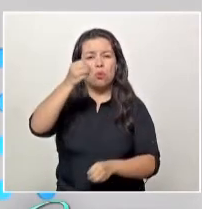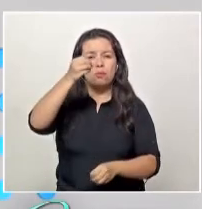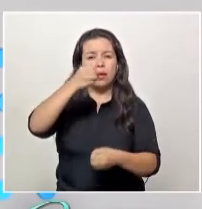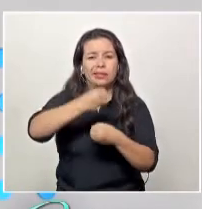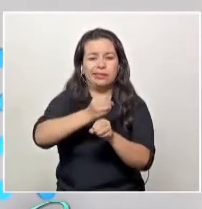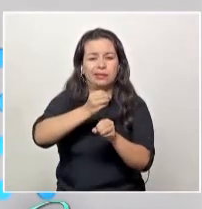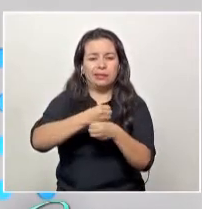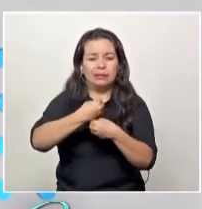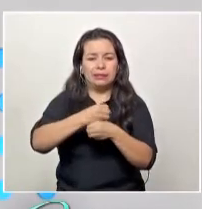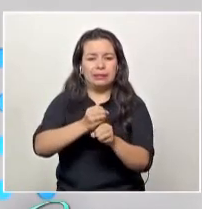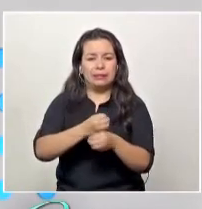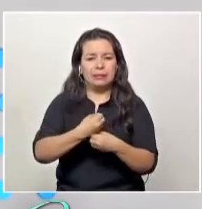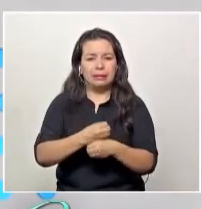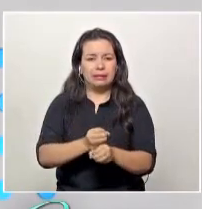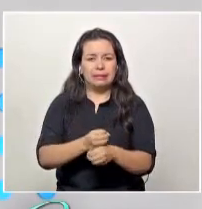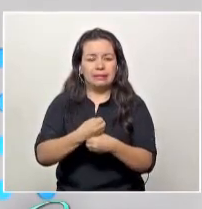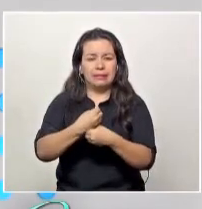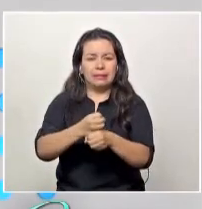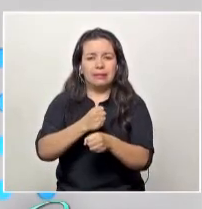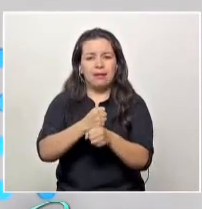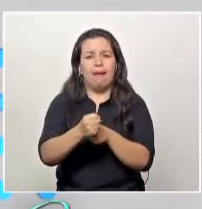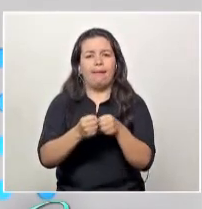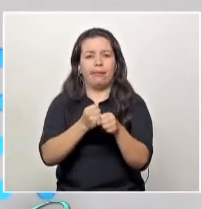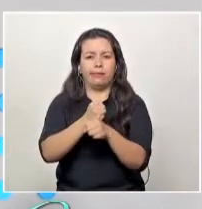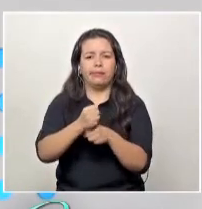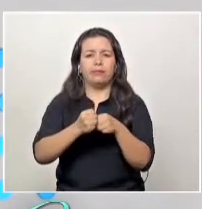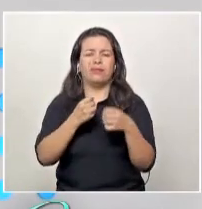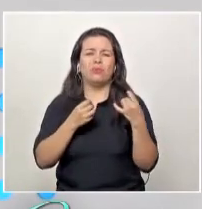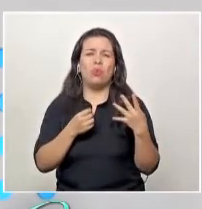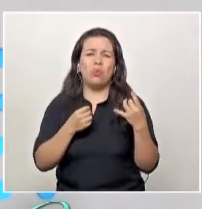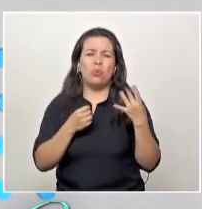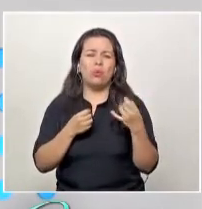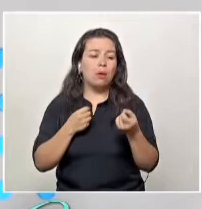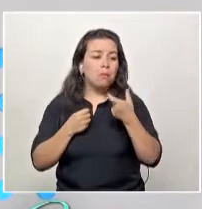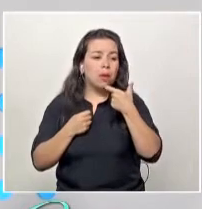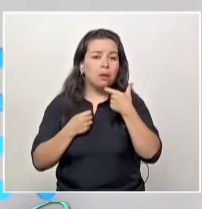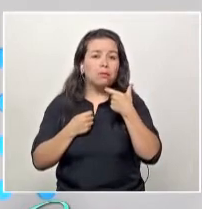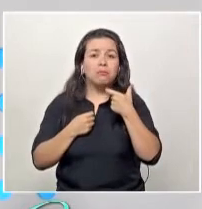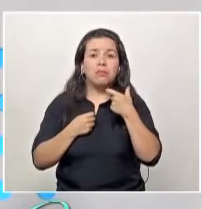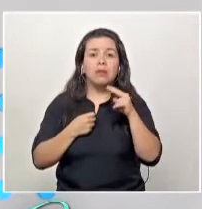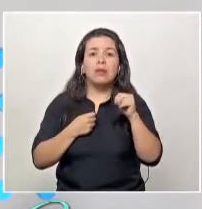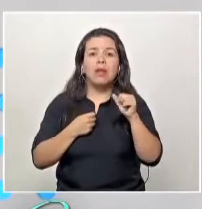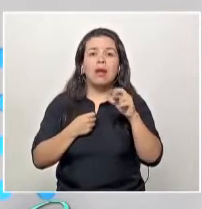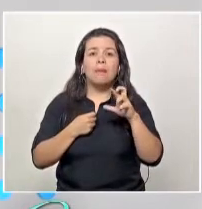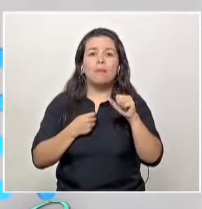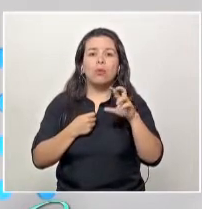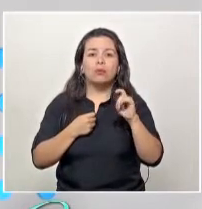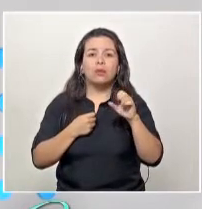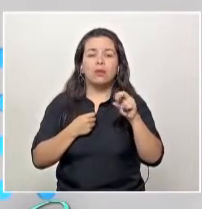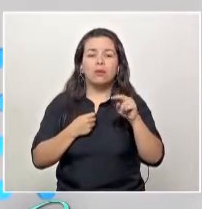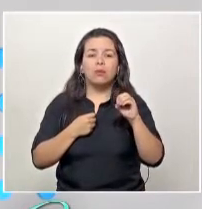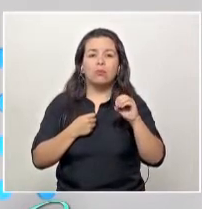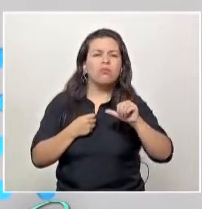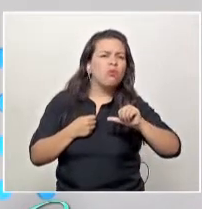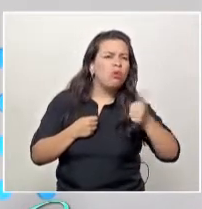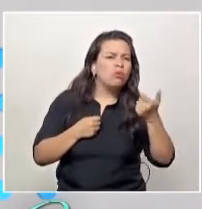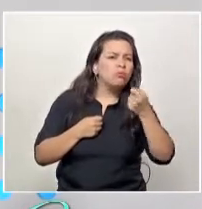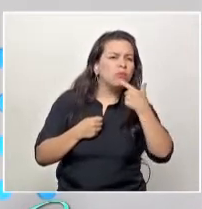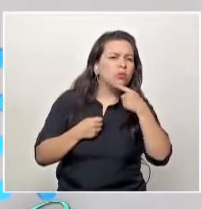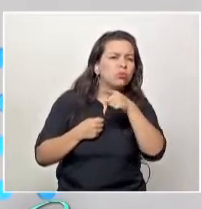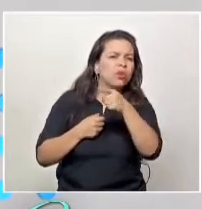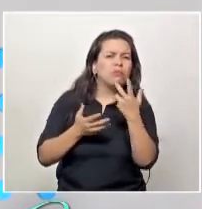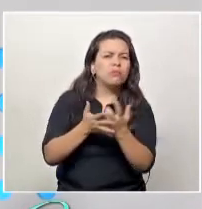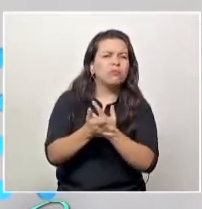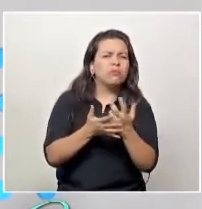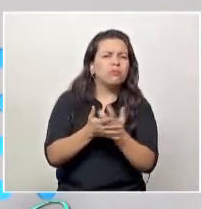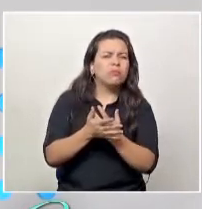en una de las vértebras y es muy frecuente el dolor en ella, solo le mandaron naproxeno. ¿Qué otro medicamento usted